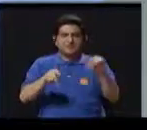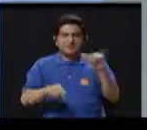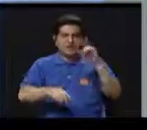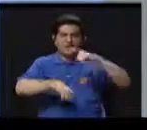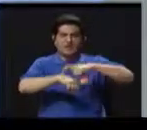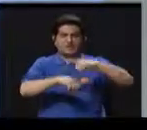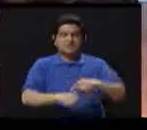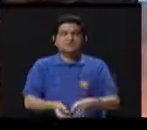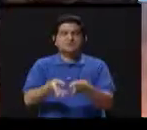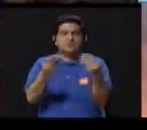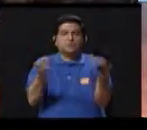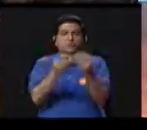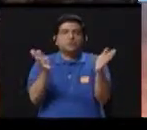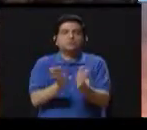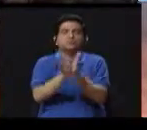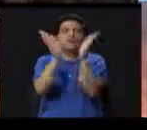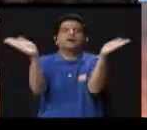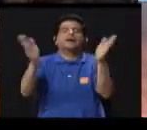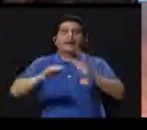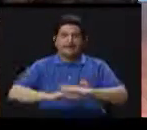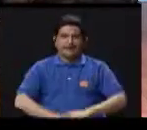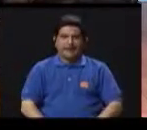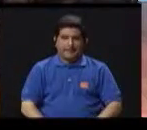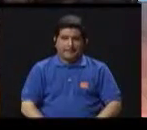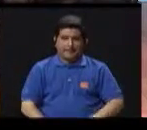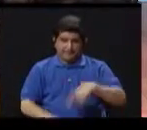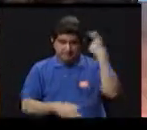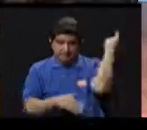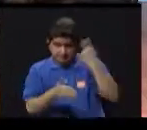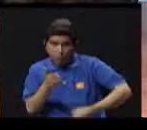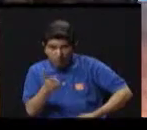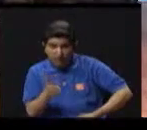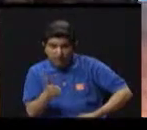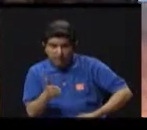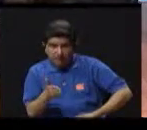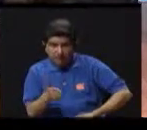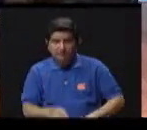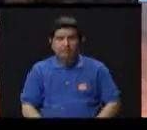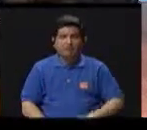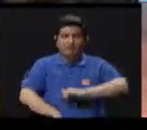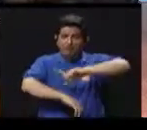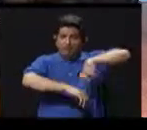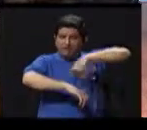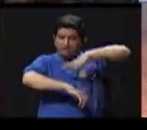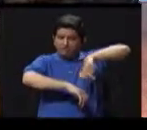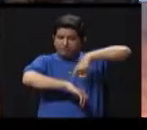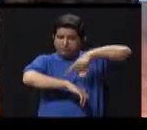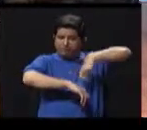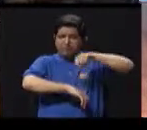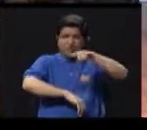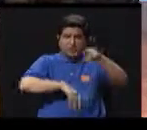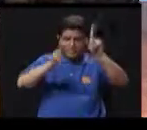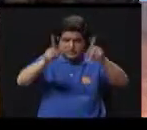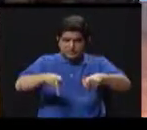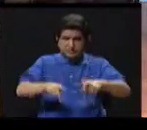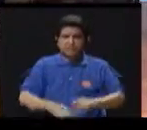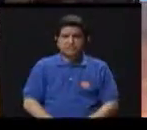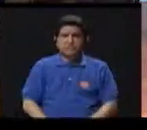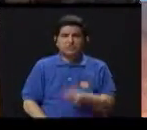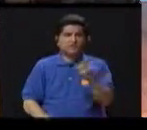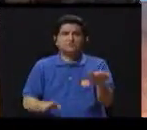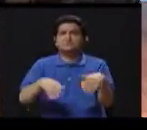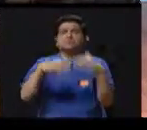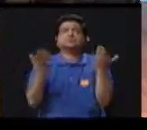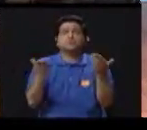tiempo. Y la producción en general fue, digamos, ardua, digamos, jornadas largas con ellos.